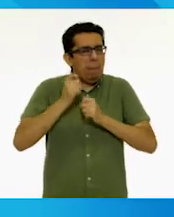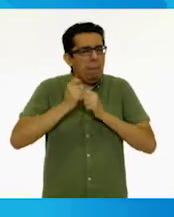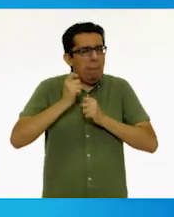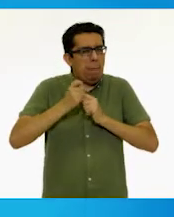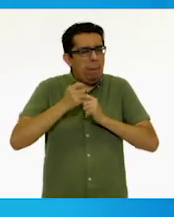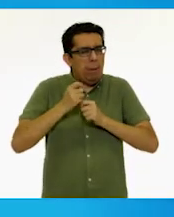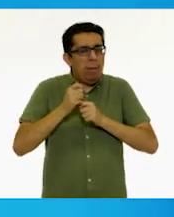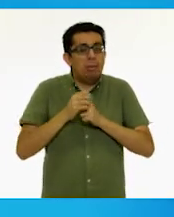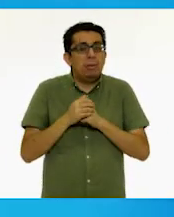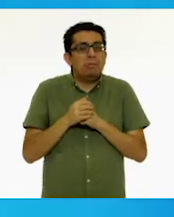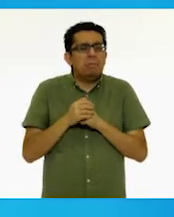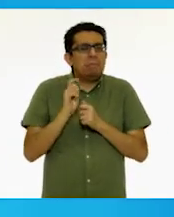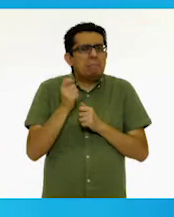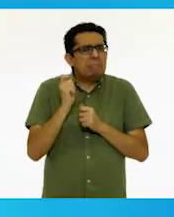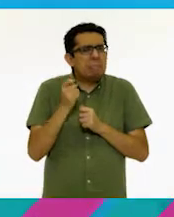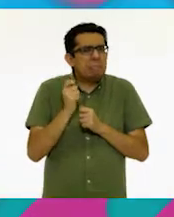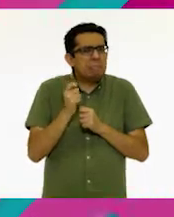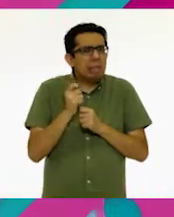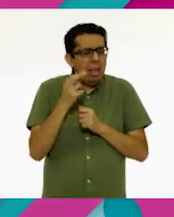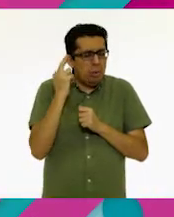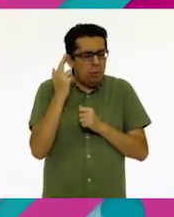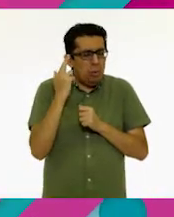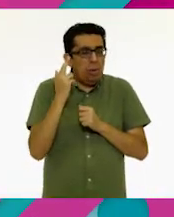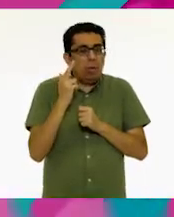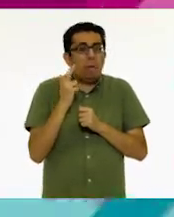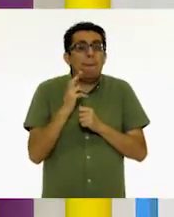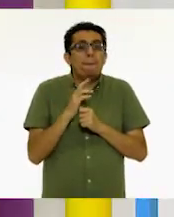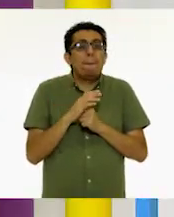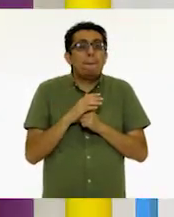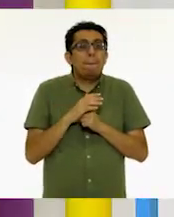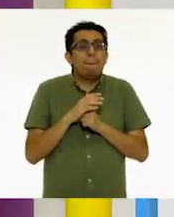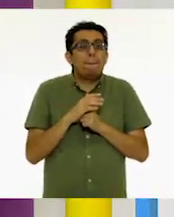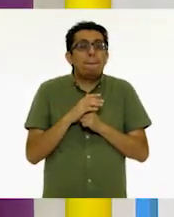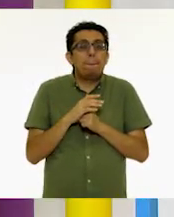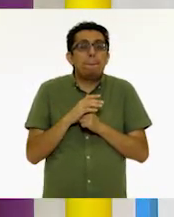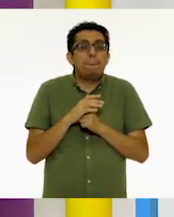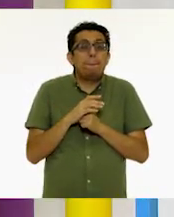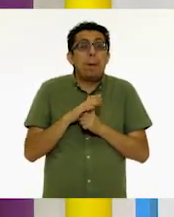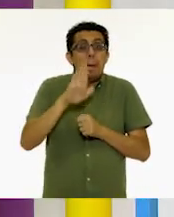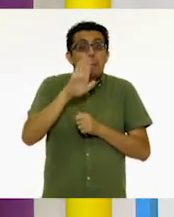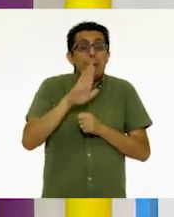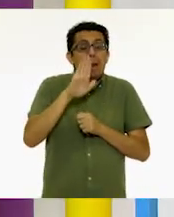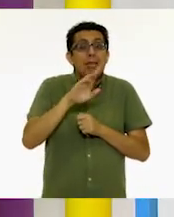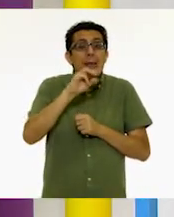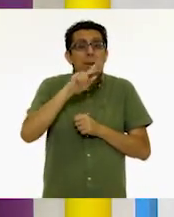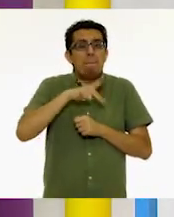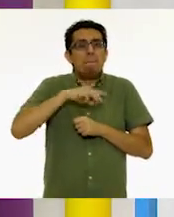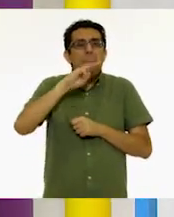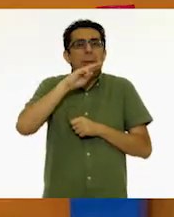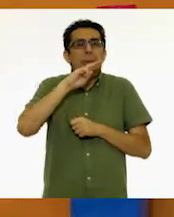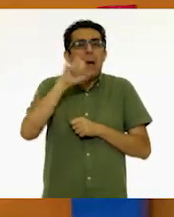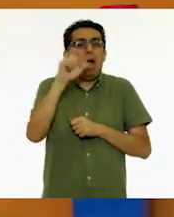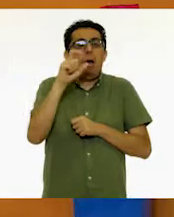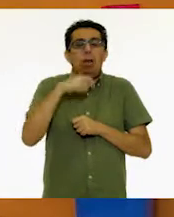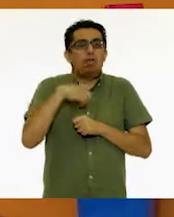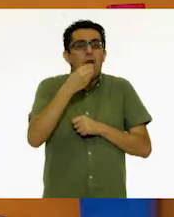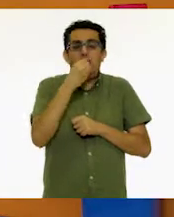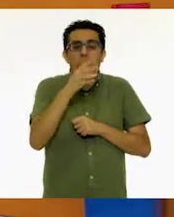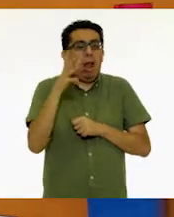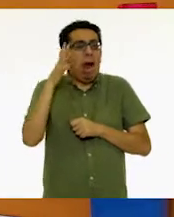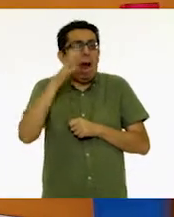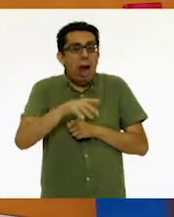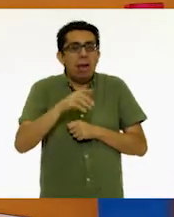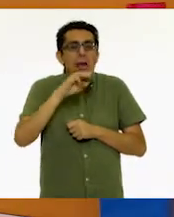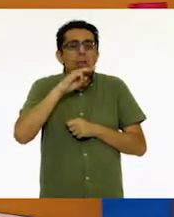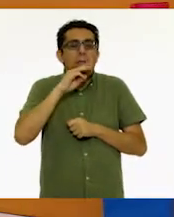Es como el sonido que hace mi mamá cuando no me como la comida y entonces está así con la cuchara en la mesa. O cuando están partiendo